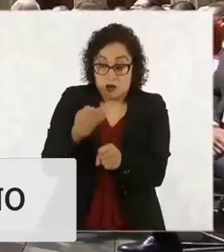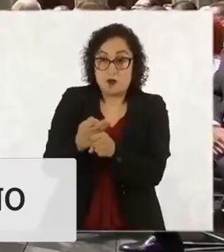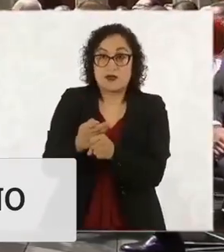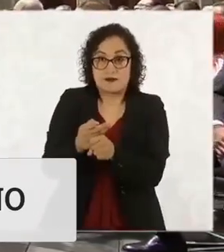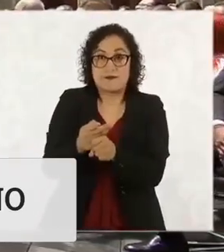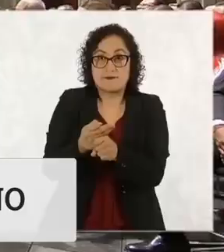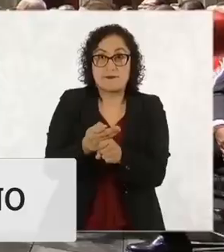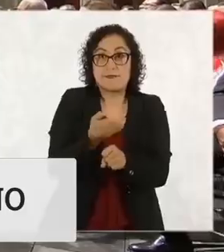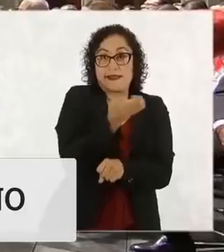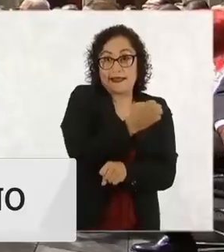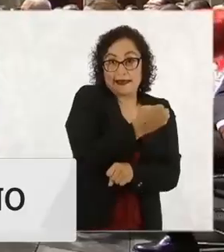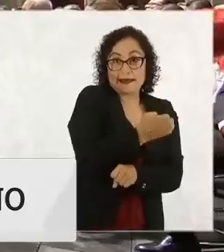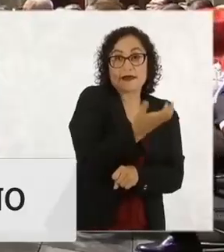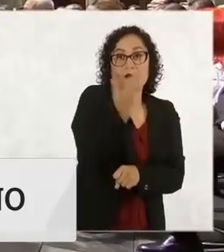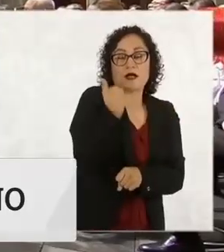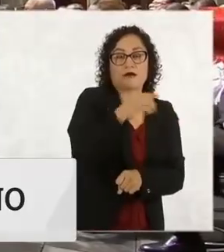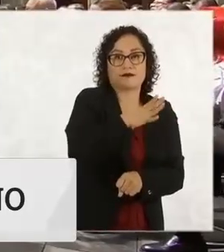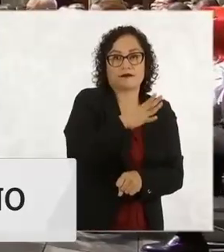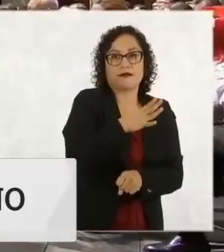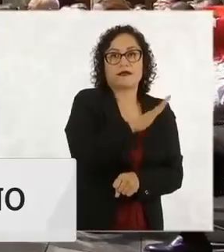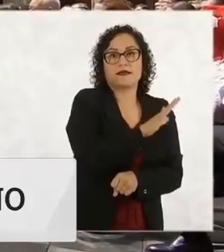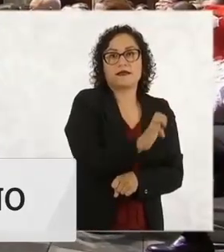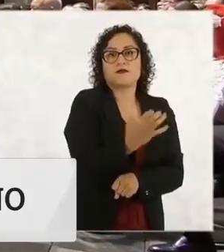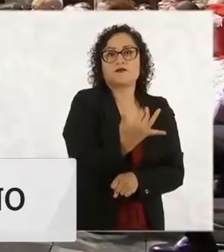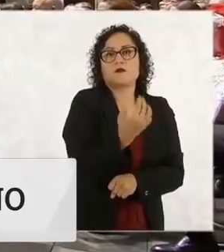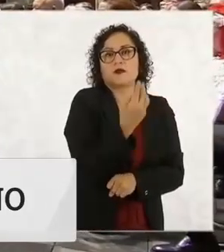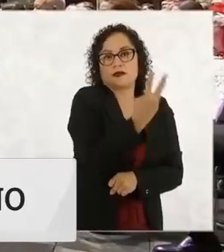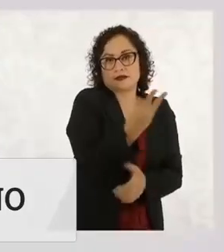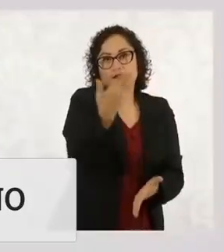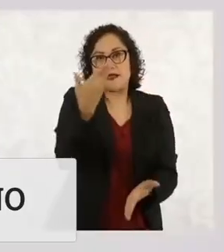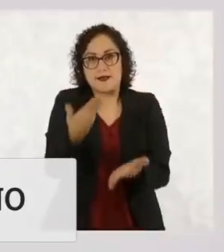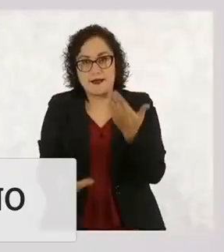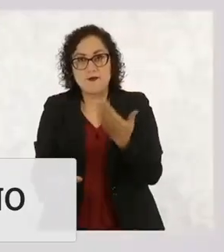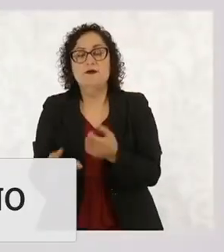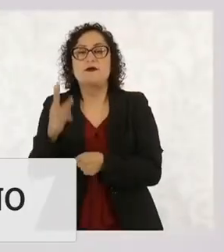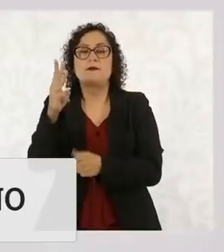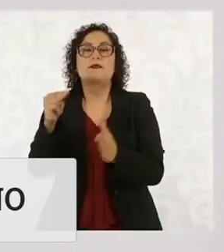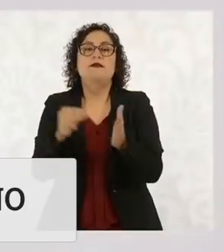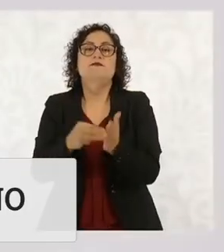en enero, de 553 en todo el país a